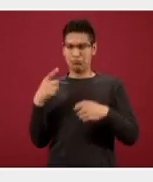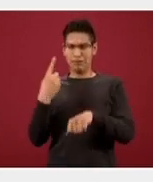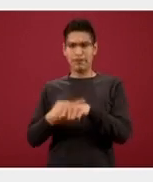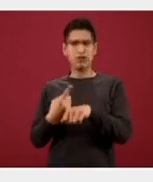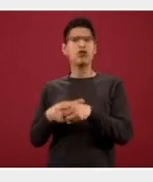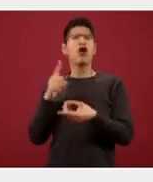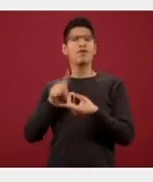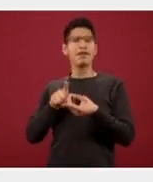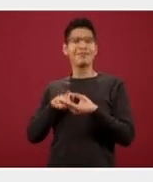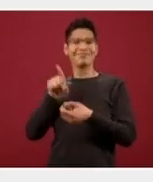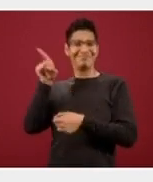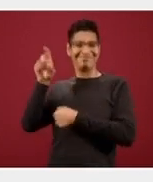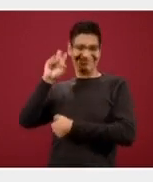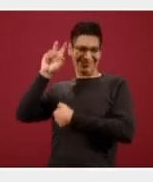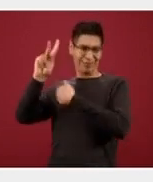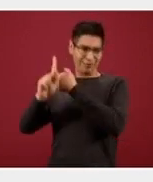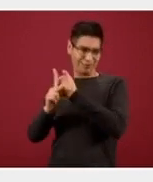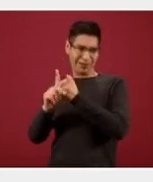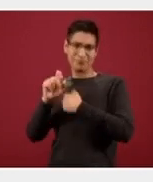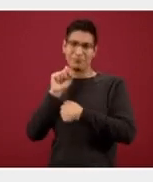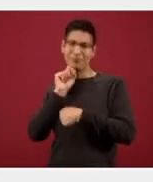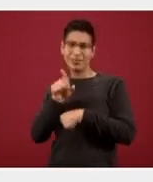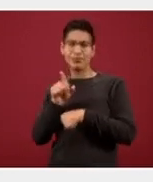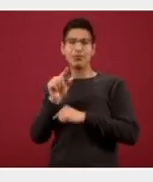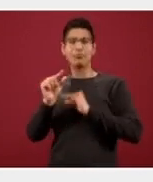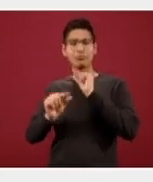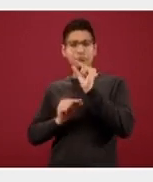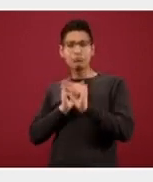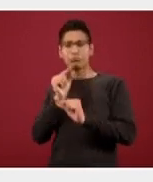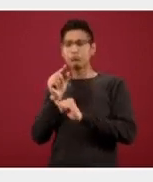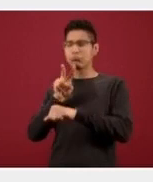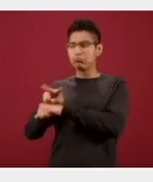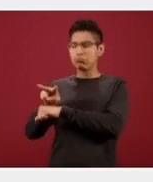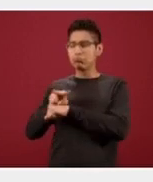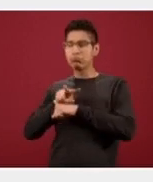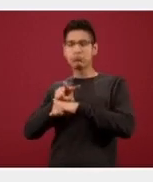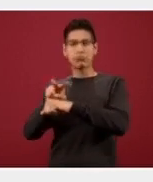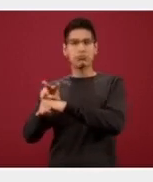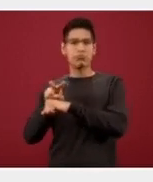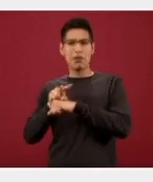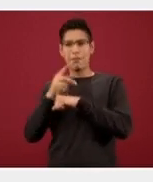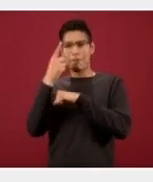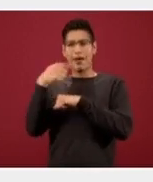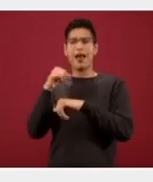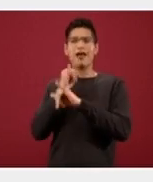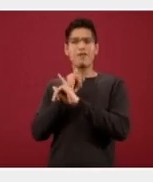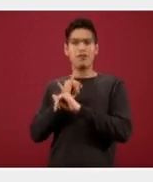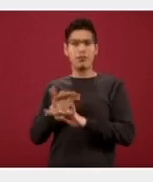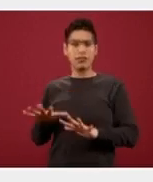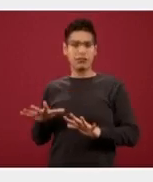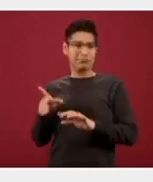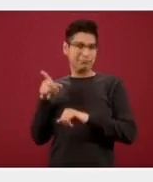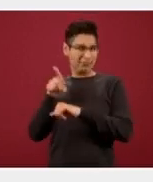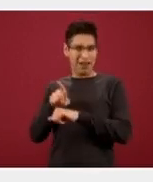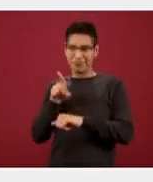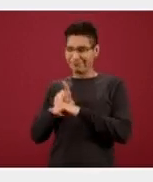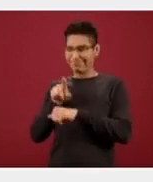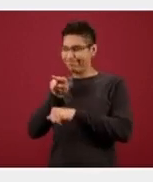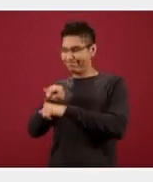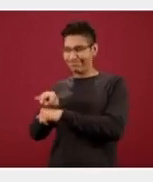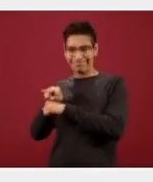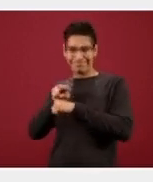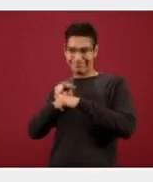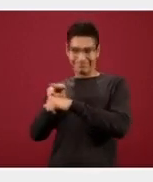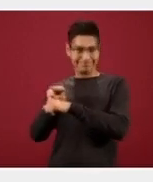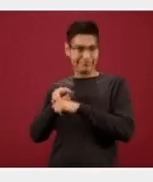de Europa y vamos dando seguimiento estrecho a esta información todos los días. Aprovecho